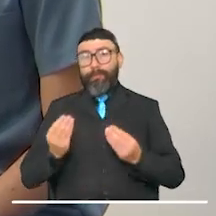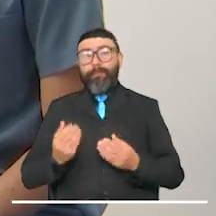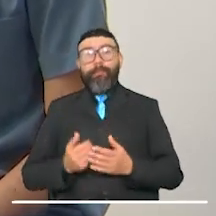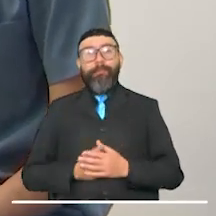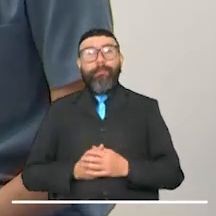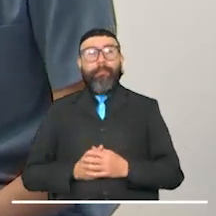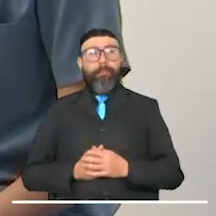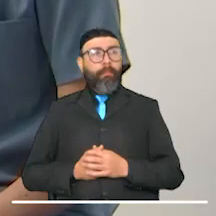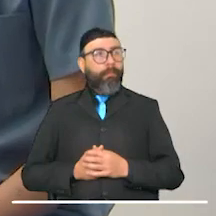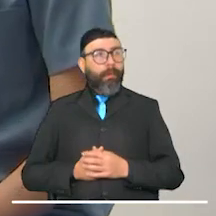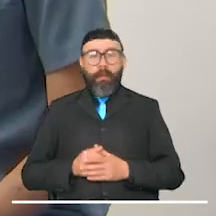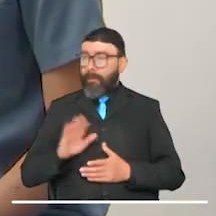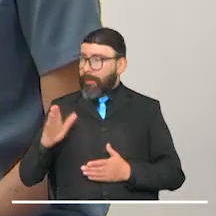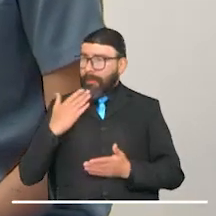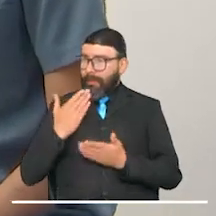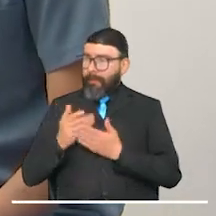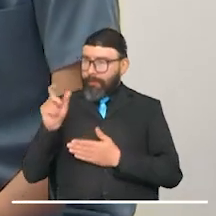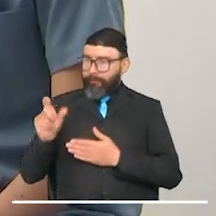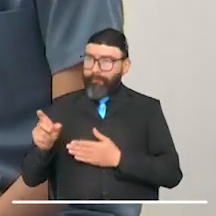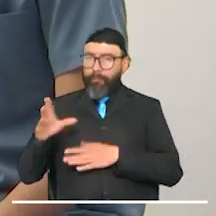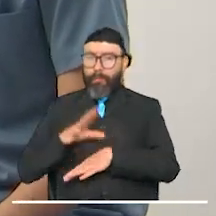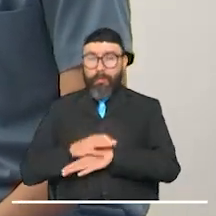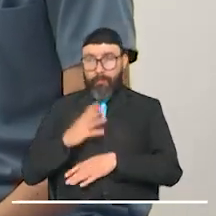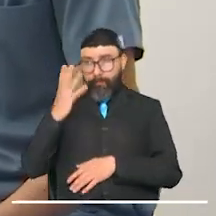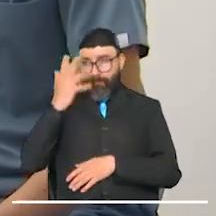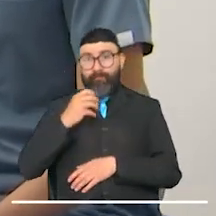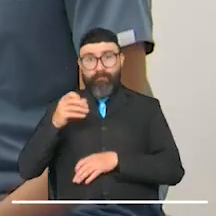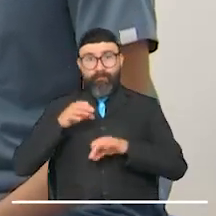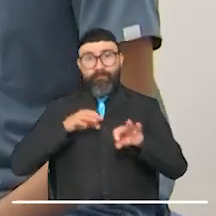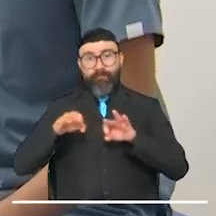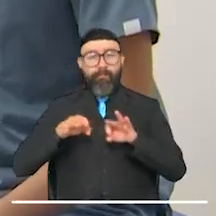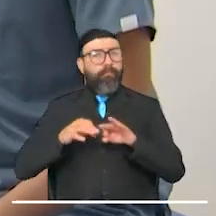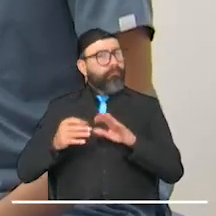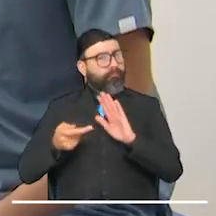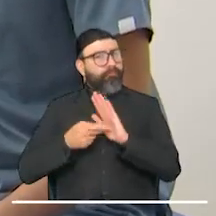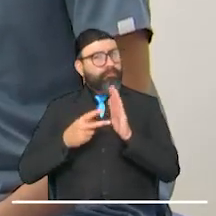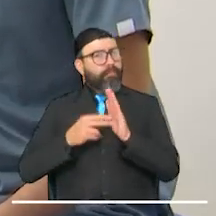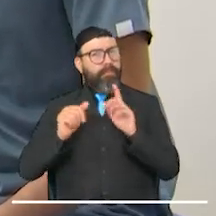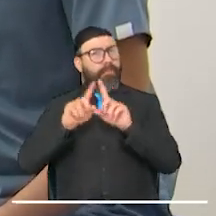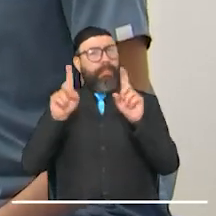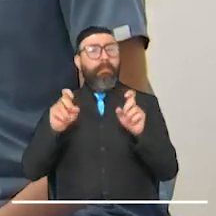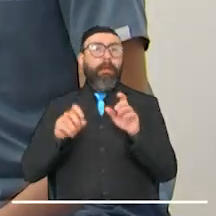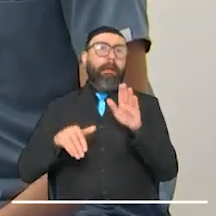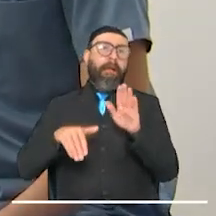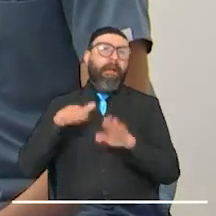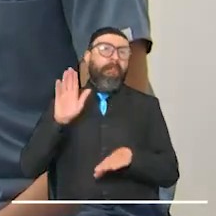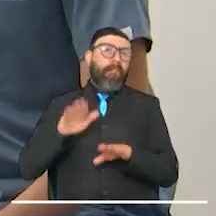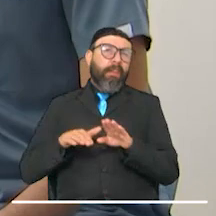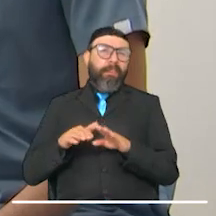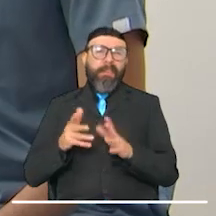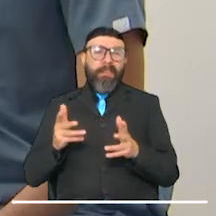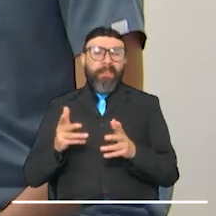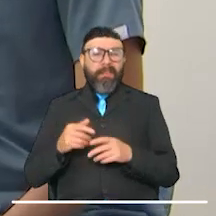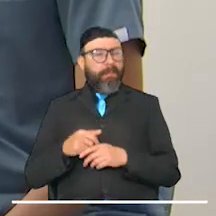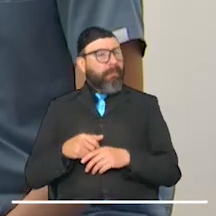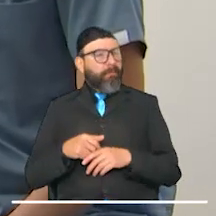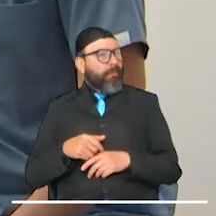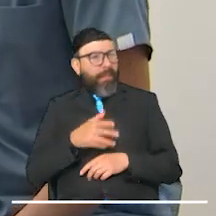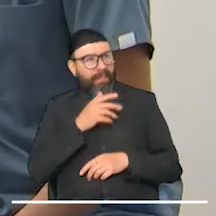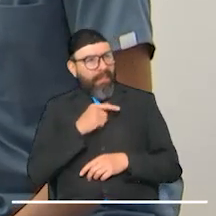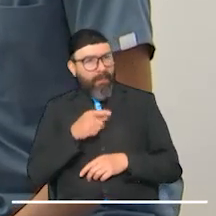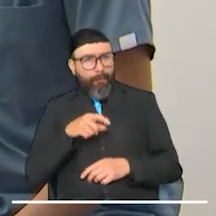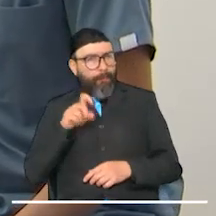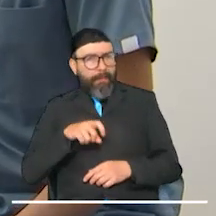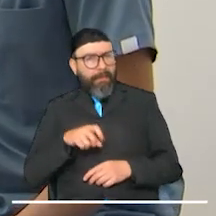Muchas gracias doctor excelente su explicación Creo que este es un tema que en ocasiones no no no tocamos y no hacemos referencia